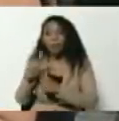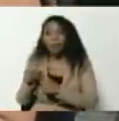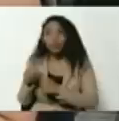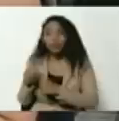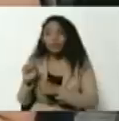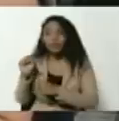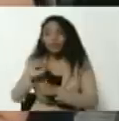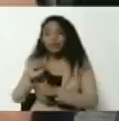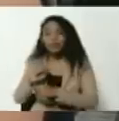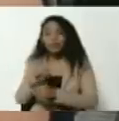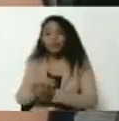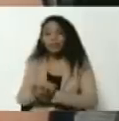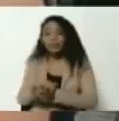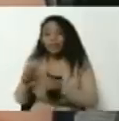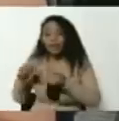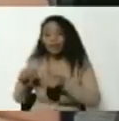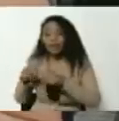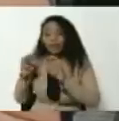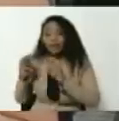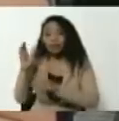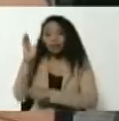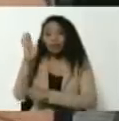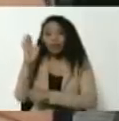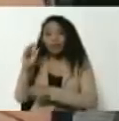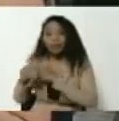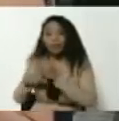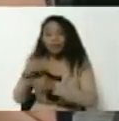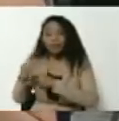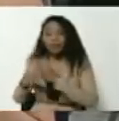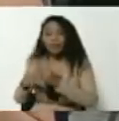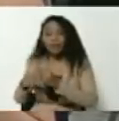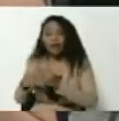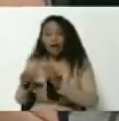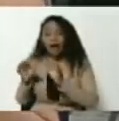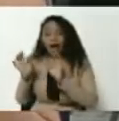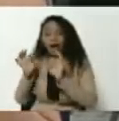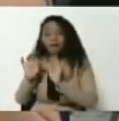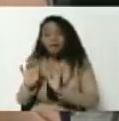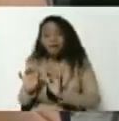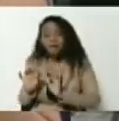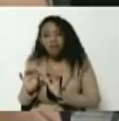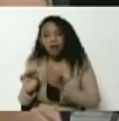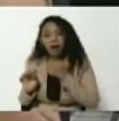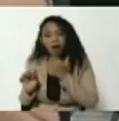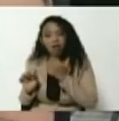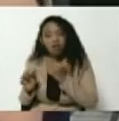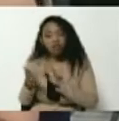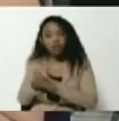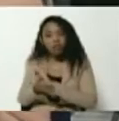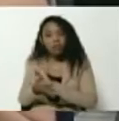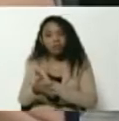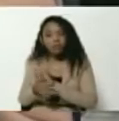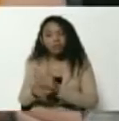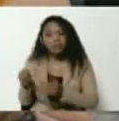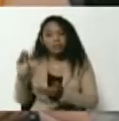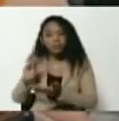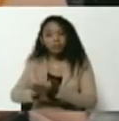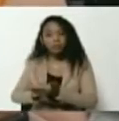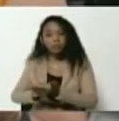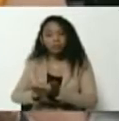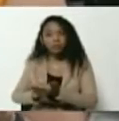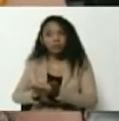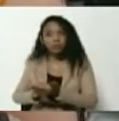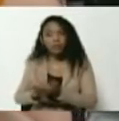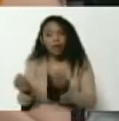si desde esta instancia parlamentaria se va a hacer algún tipo de, o se va a entablar algún tipo